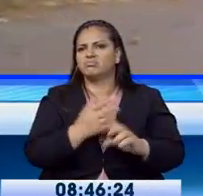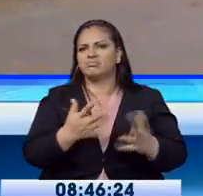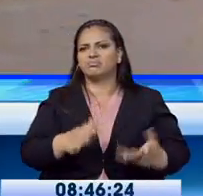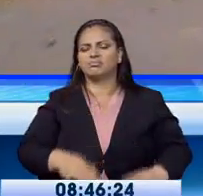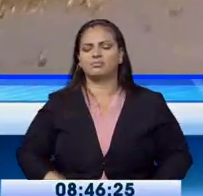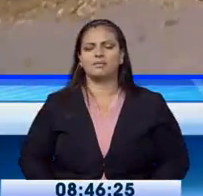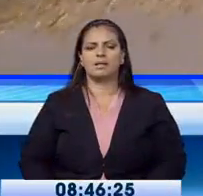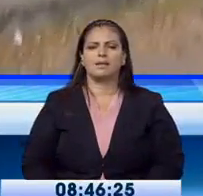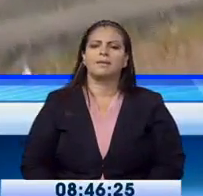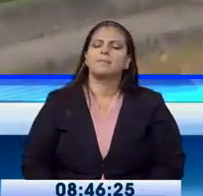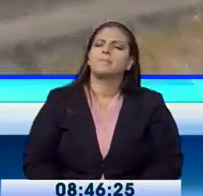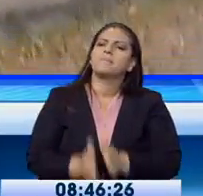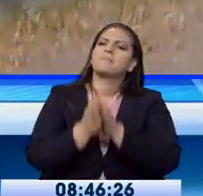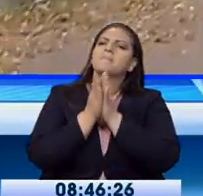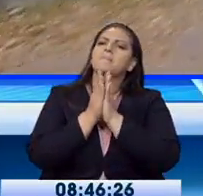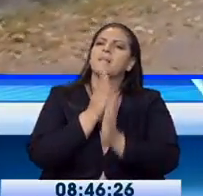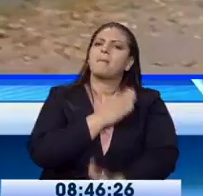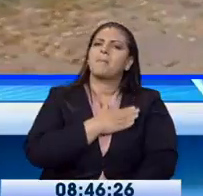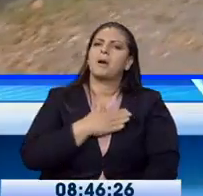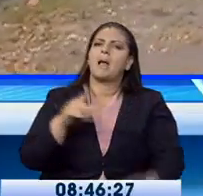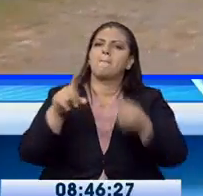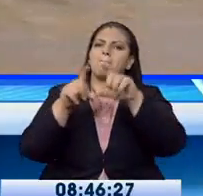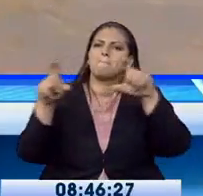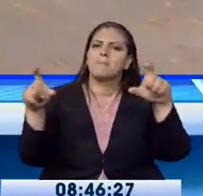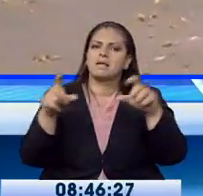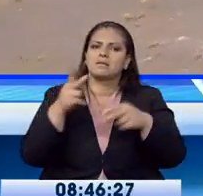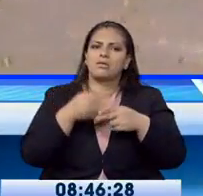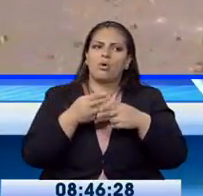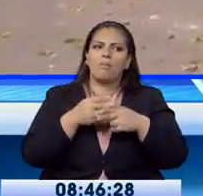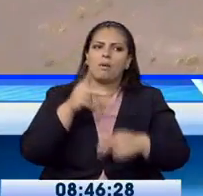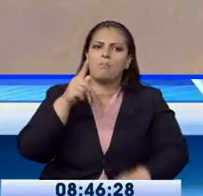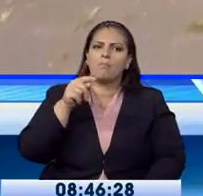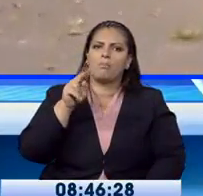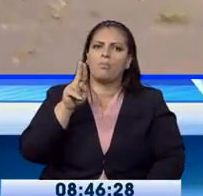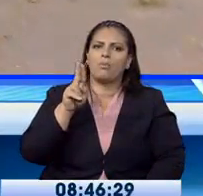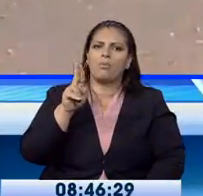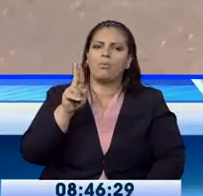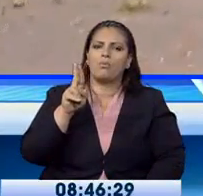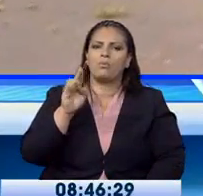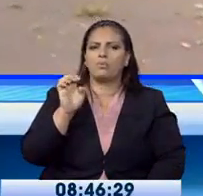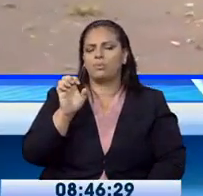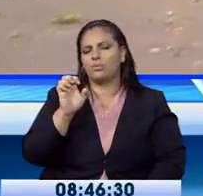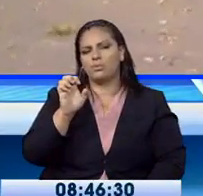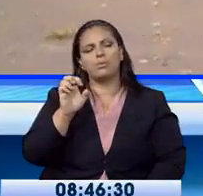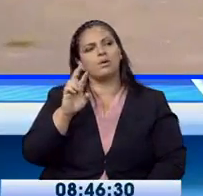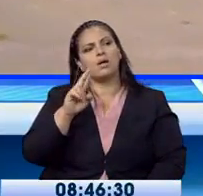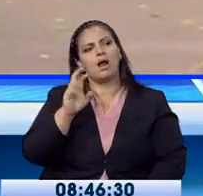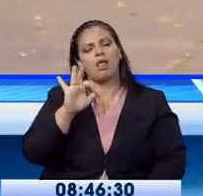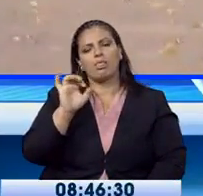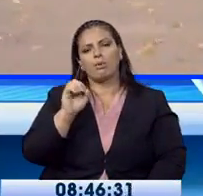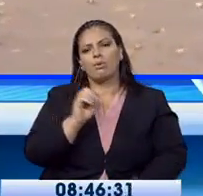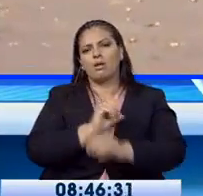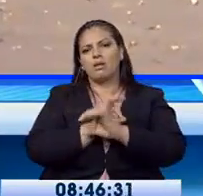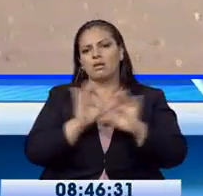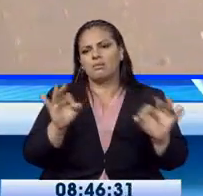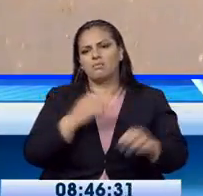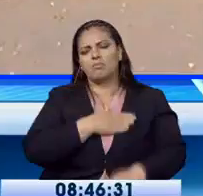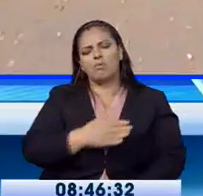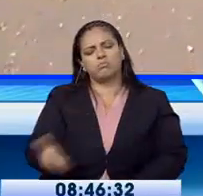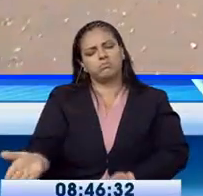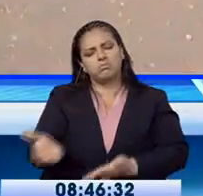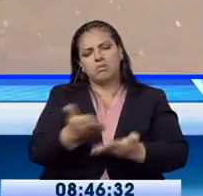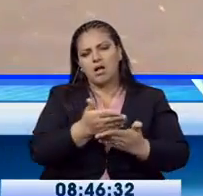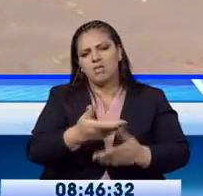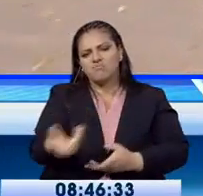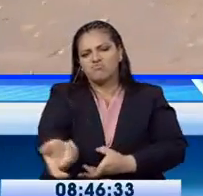darse una vueltita por ahí ya digo ellos tienen esas máquinas que son máquinas centrífugas que tienen chorros potentes de agua a ver